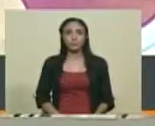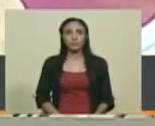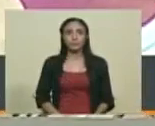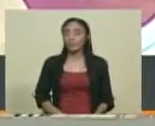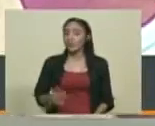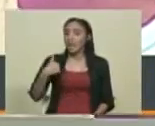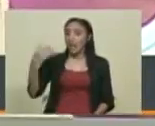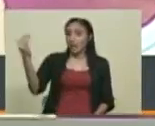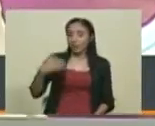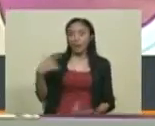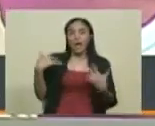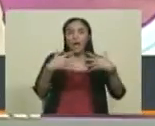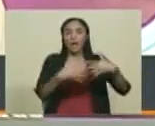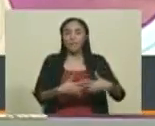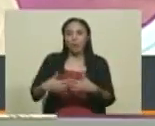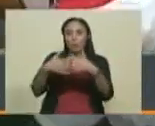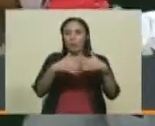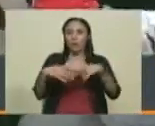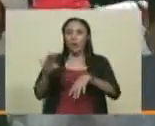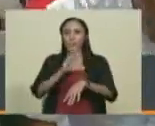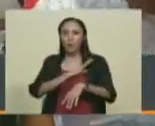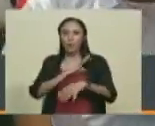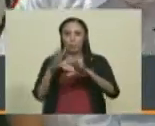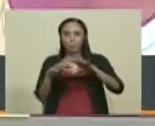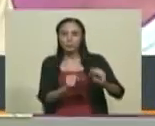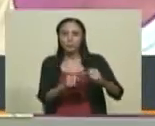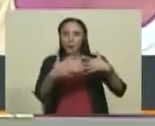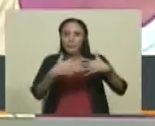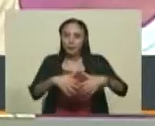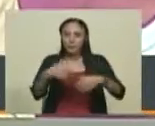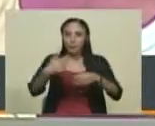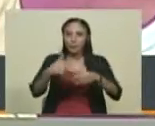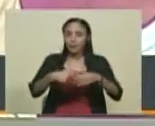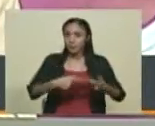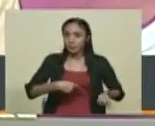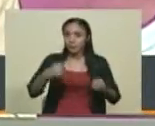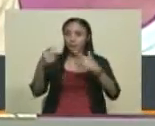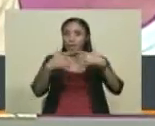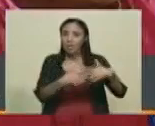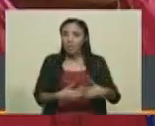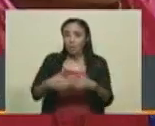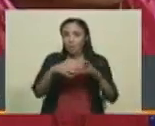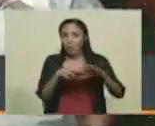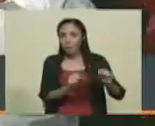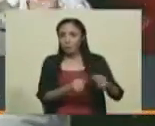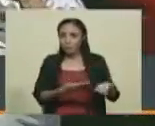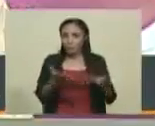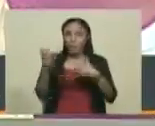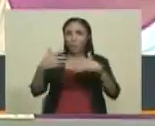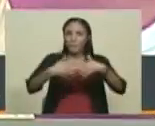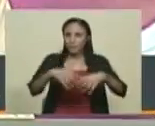venga la oligarquía a apoderarse de PDVSA? ¿Que le entreguemos PDVSA al imperialismo yanqui?